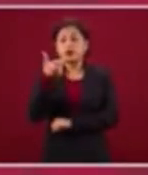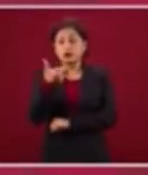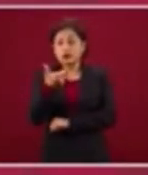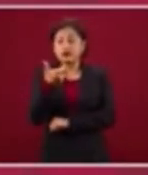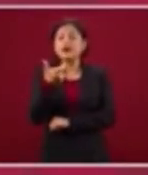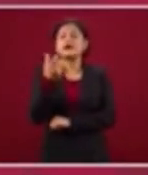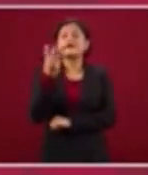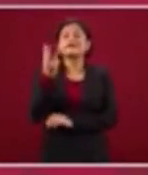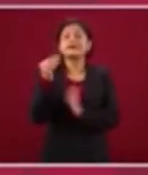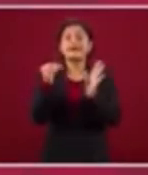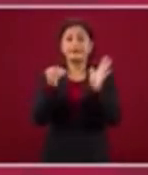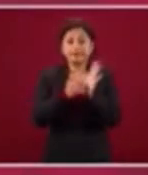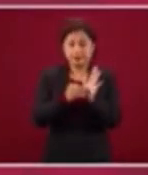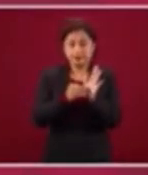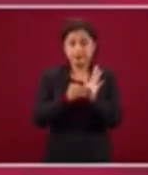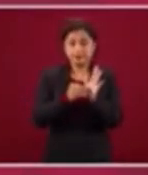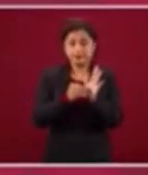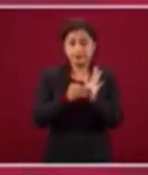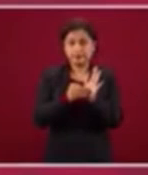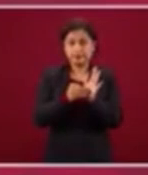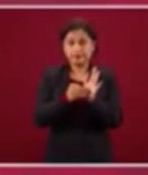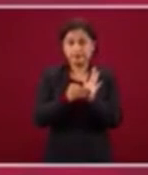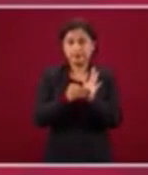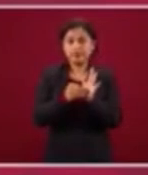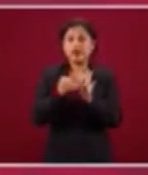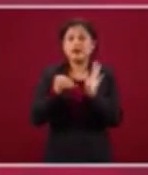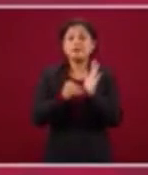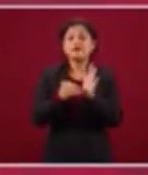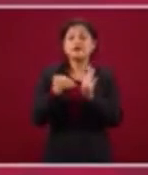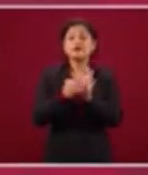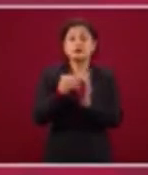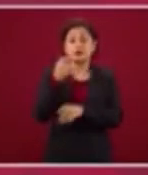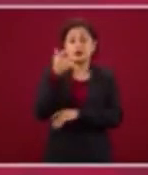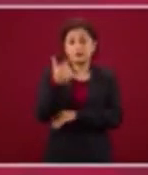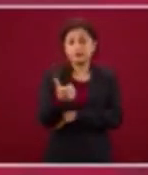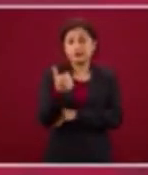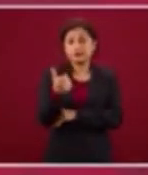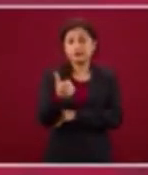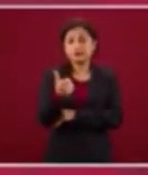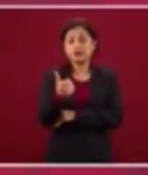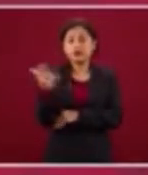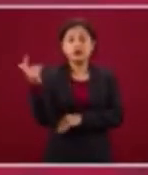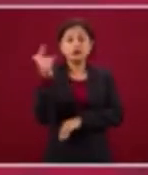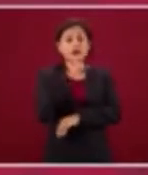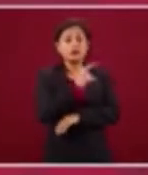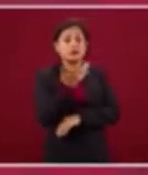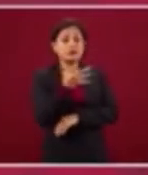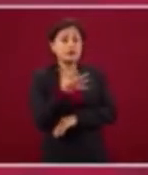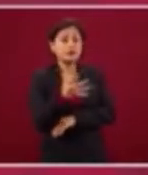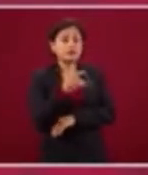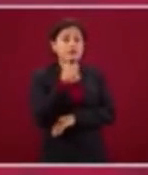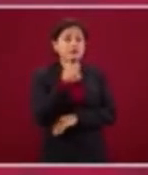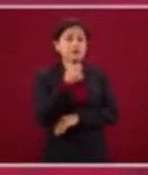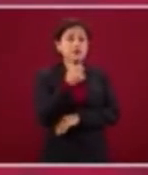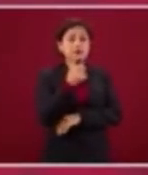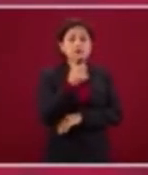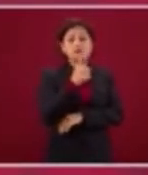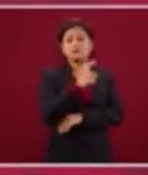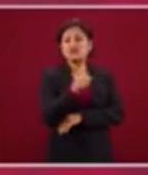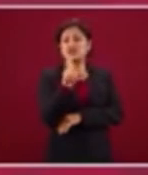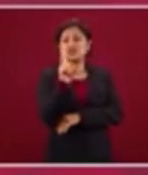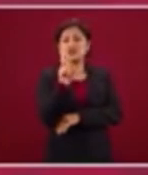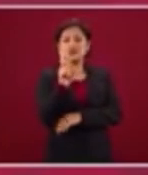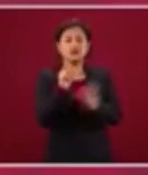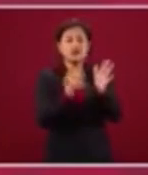millones de pesos. El avión vale alrededor de 2.500. Los 130 millones